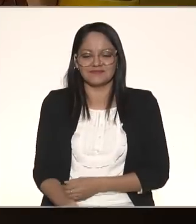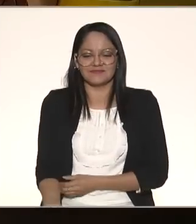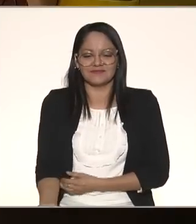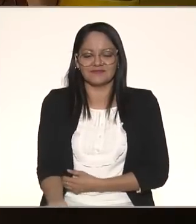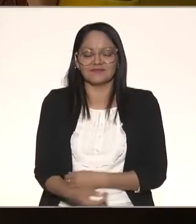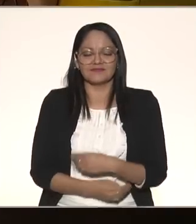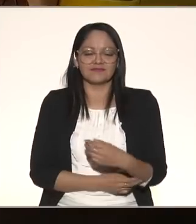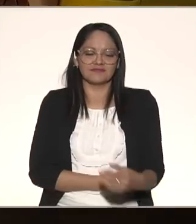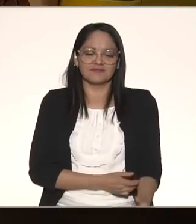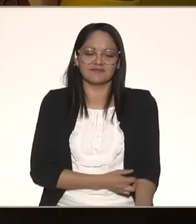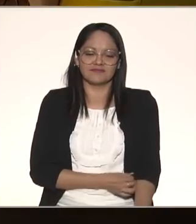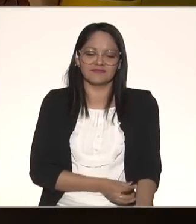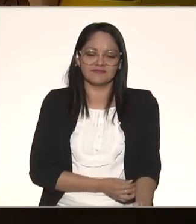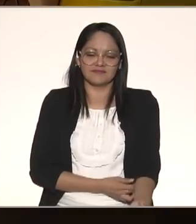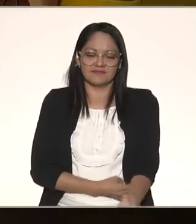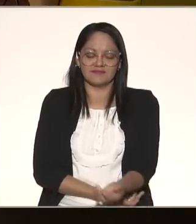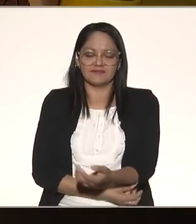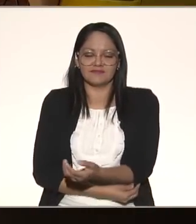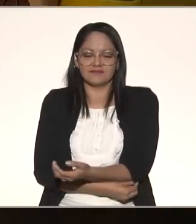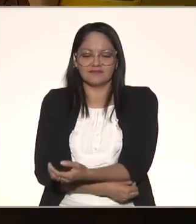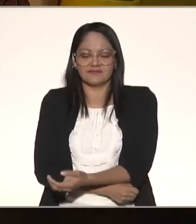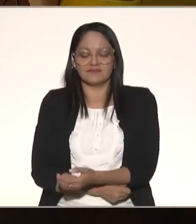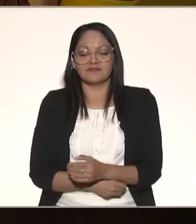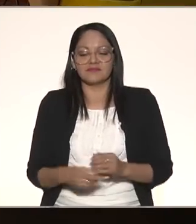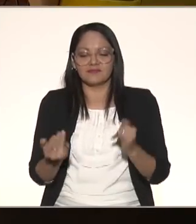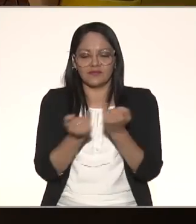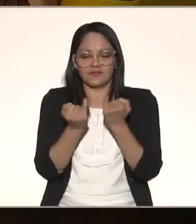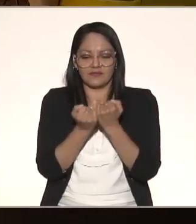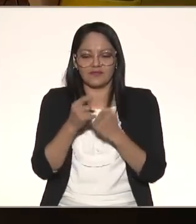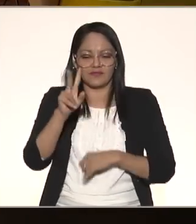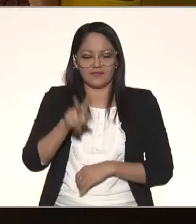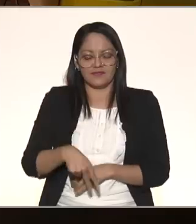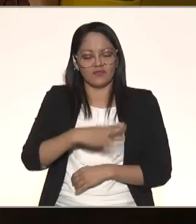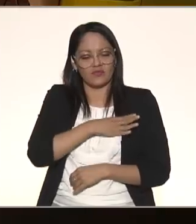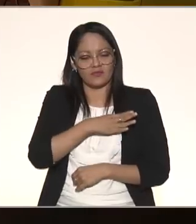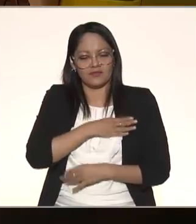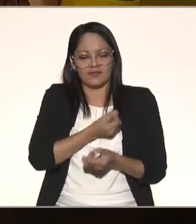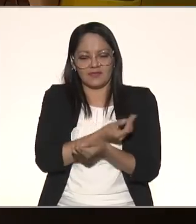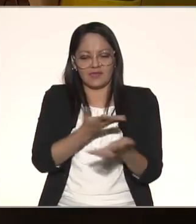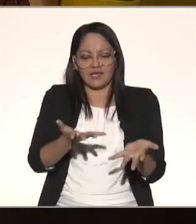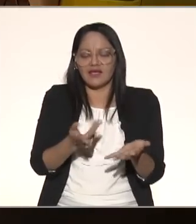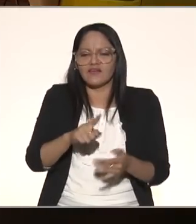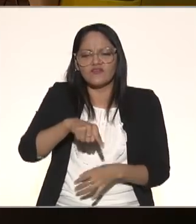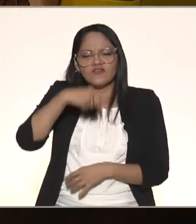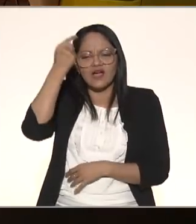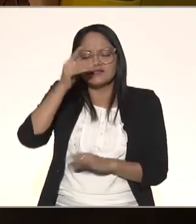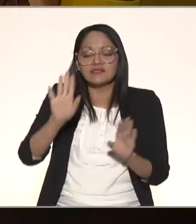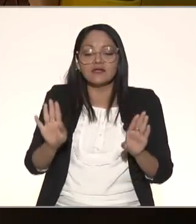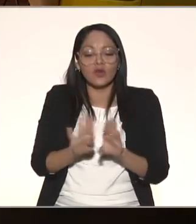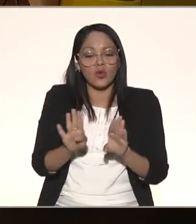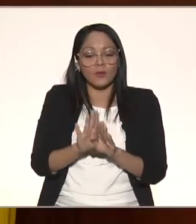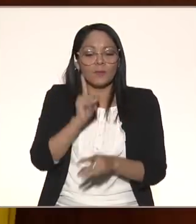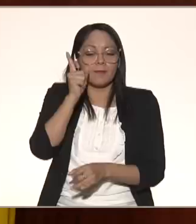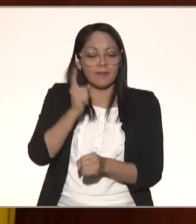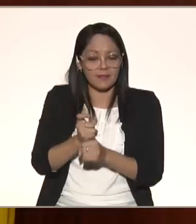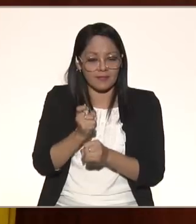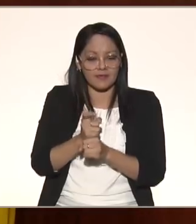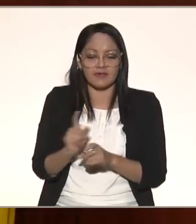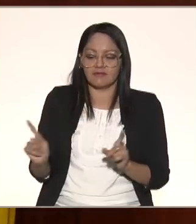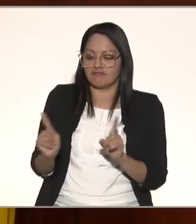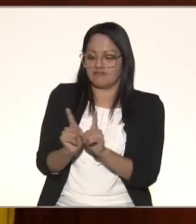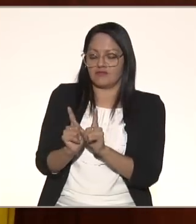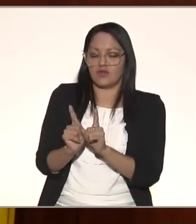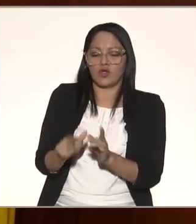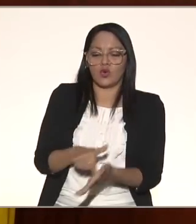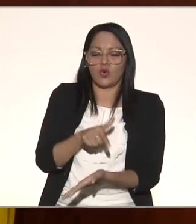yo que les puedo decir la verdad es que la generosidad creo que se vuelve una práctica mucho más sencilla cuando nosotros estamos en el momento